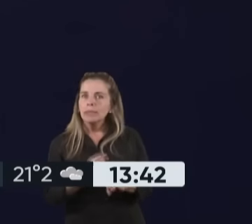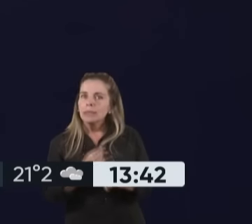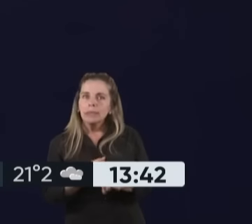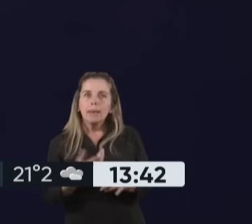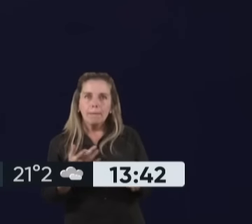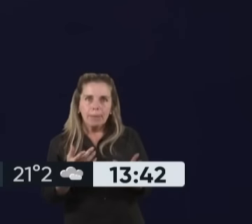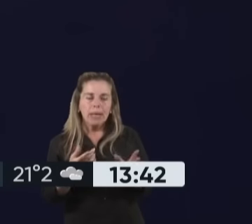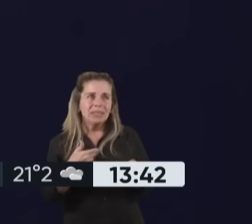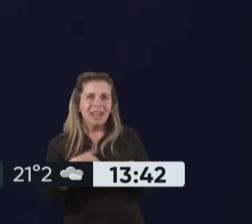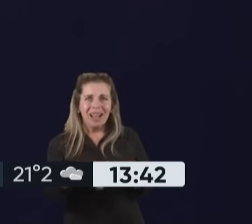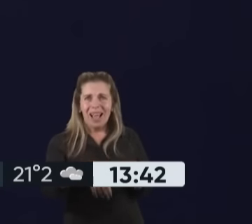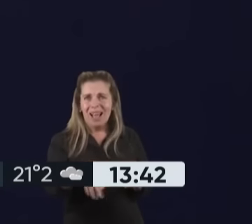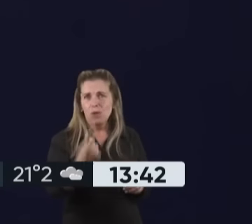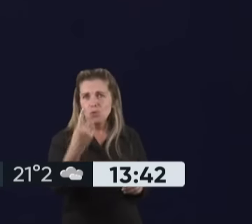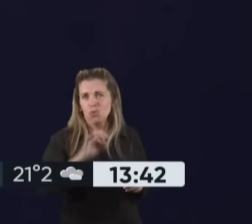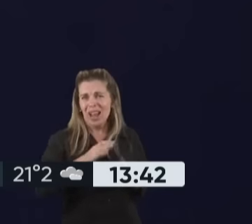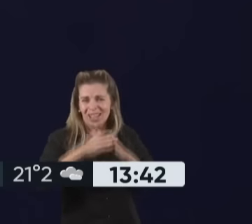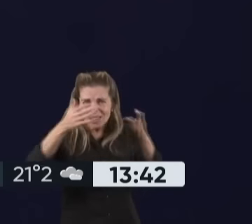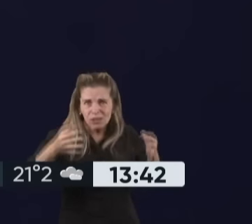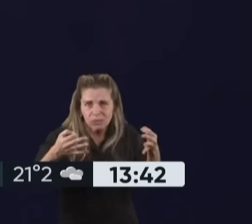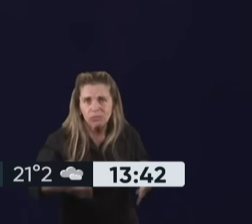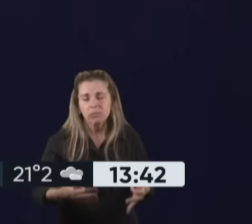se va a cumplir un año el 8,